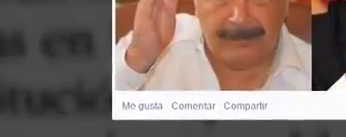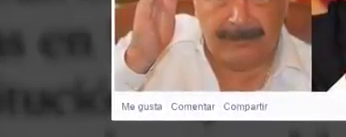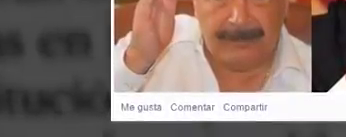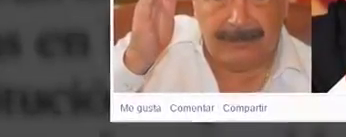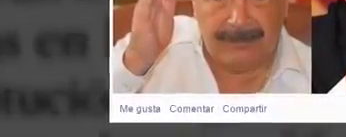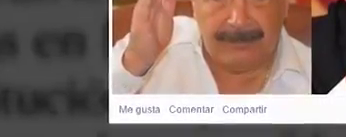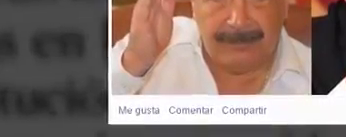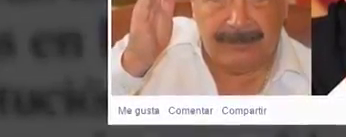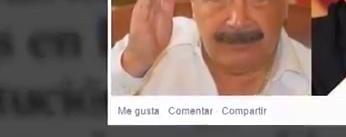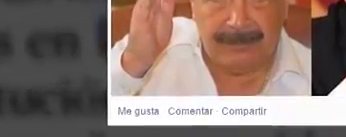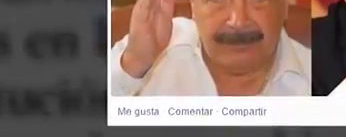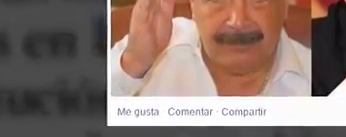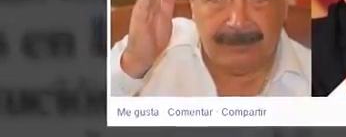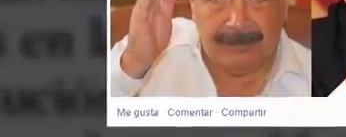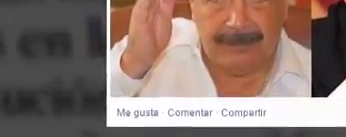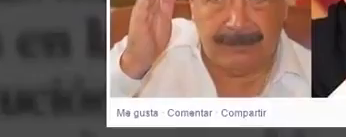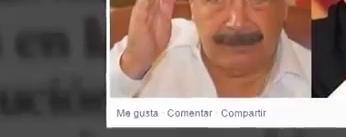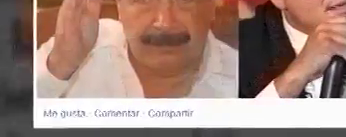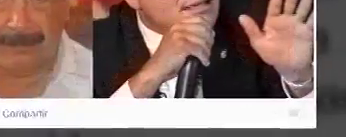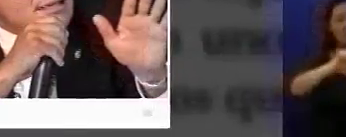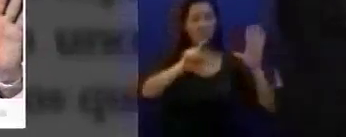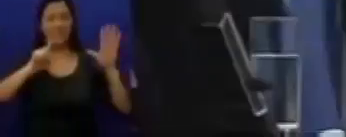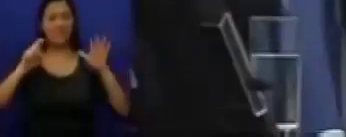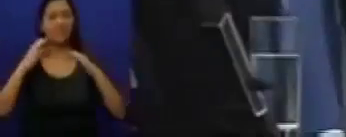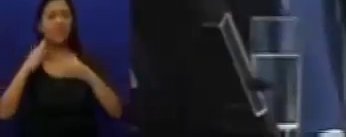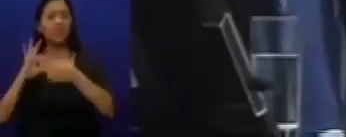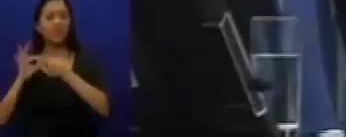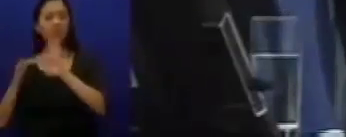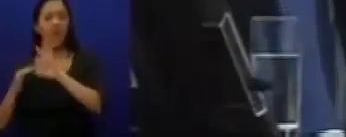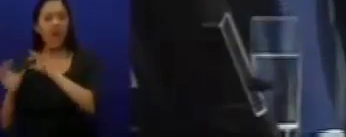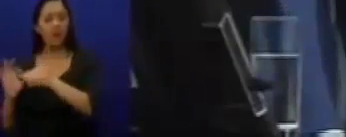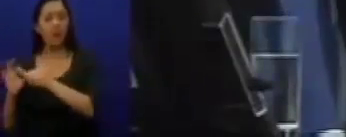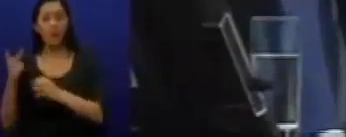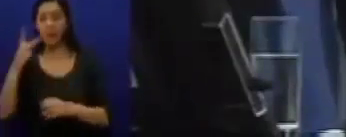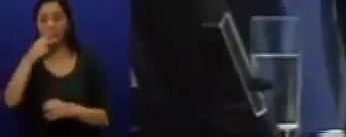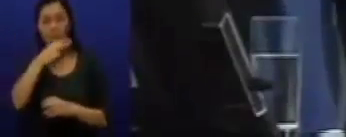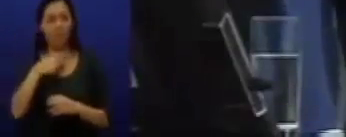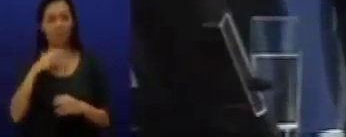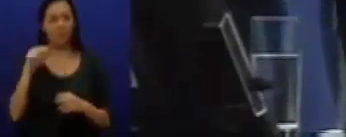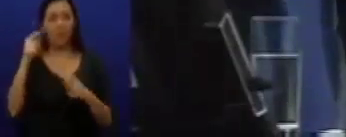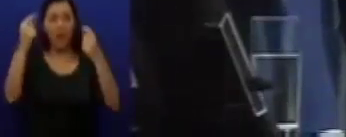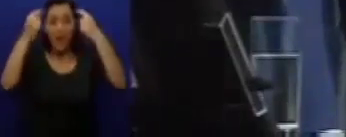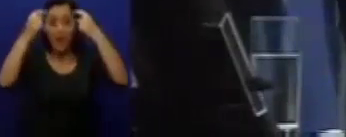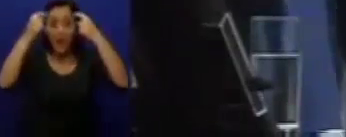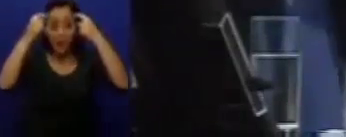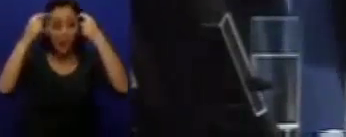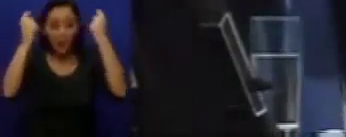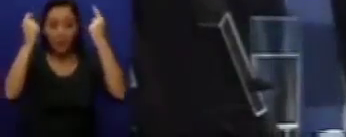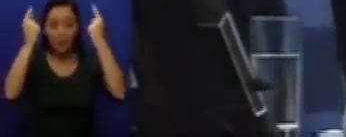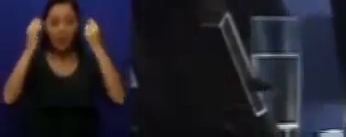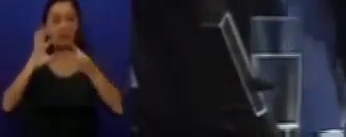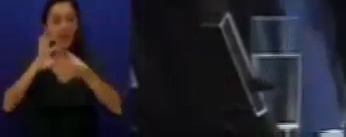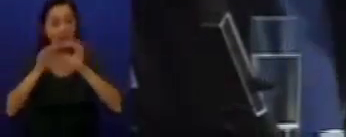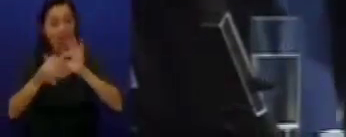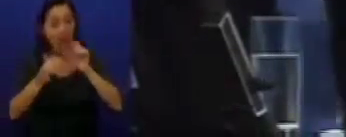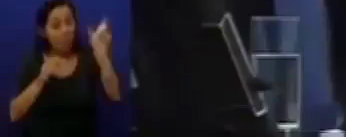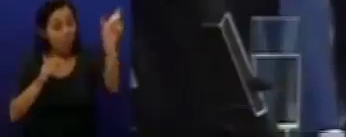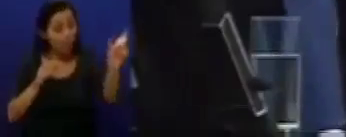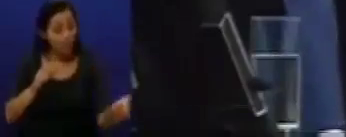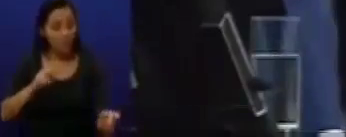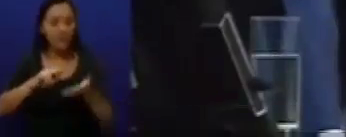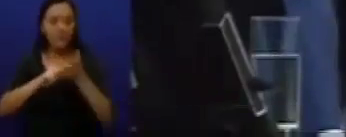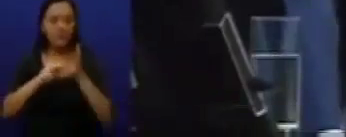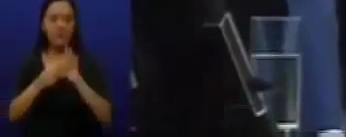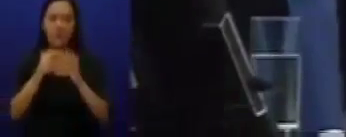Una gran mentira. Esto fue lo que dijo el presidente en su conversatorio con los medios de comunicación. Así son nuestras